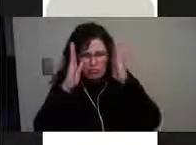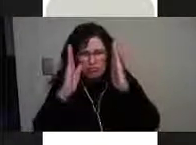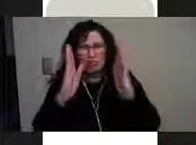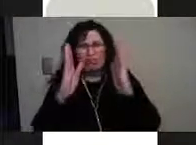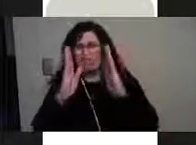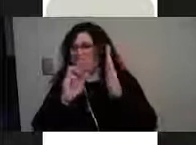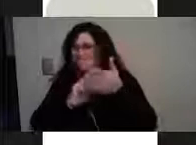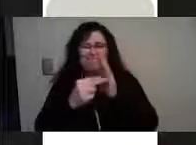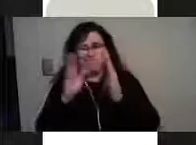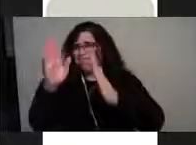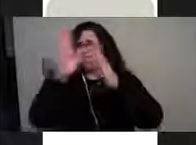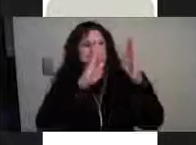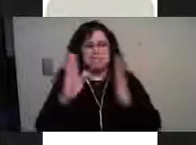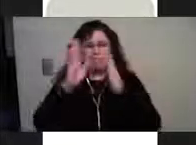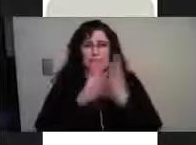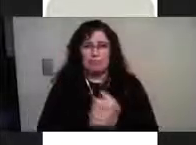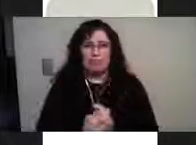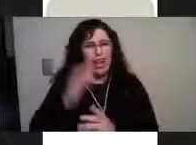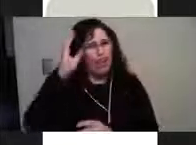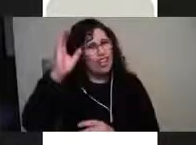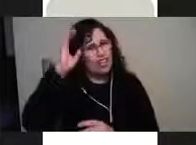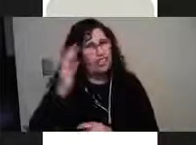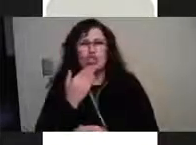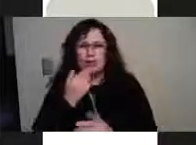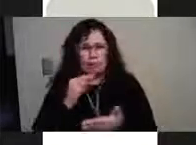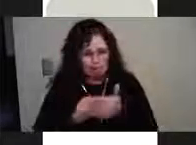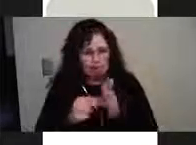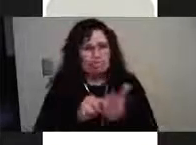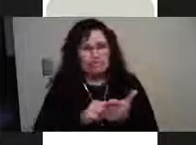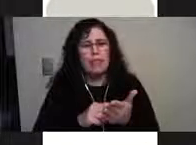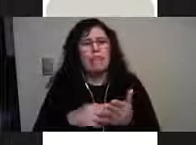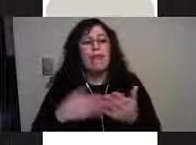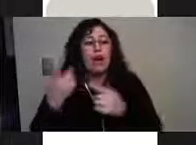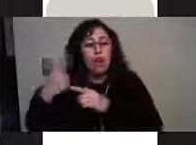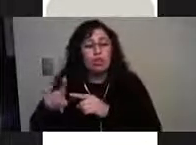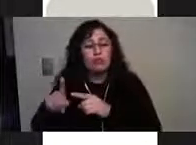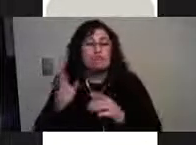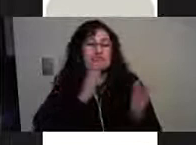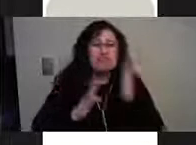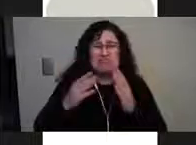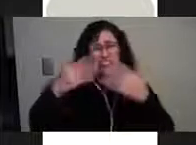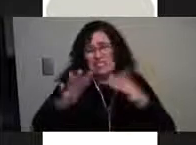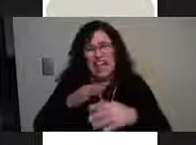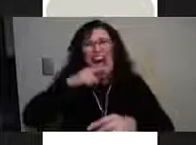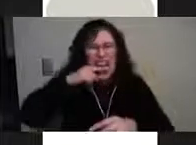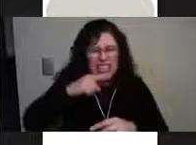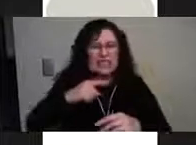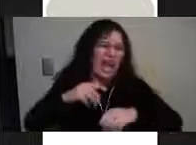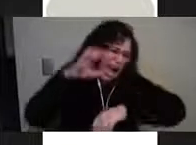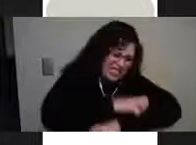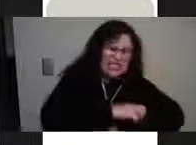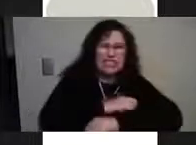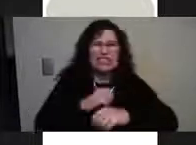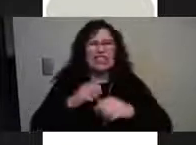esfera cognitiva, ¿ya? El comportamiento autolesivo que les contaba también, los golpes, las mordidas, los pellizcos, también es